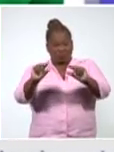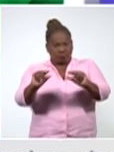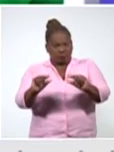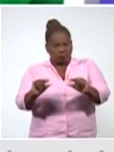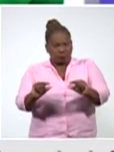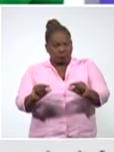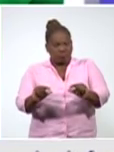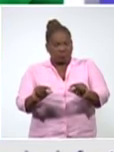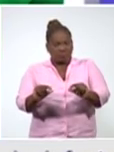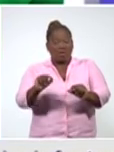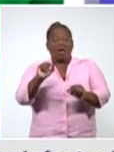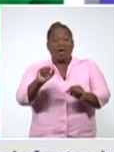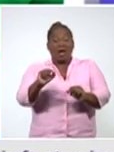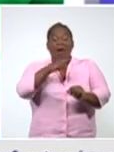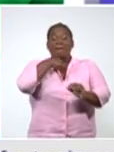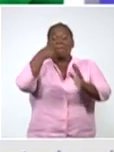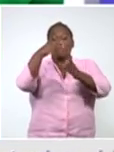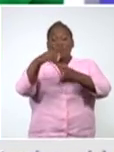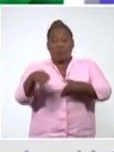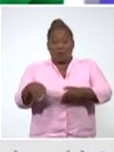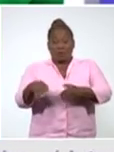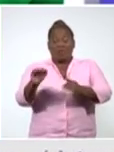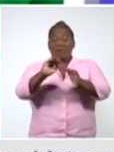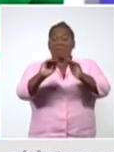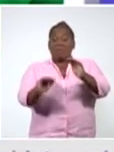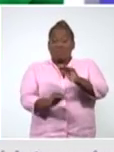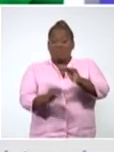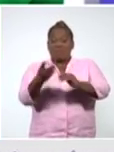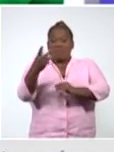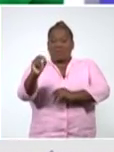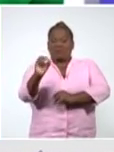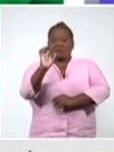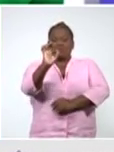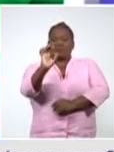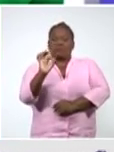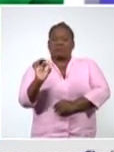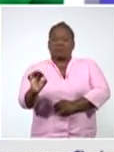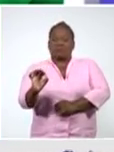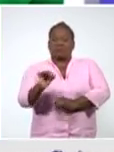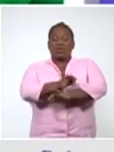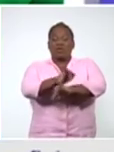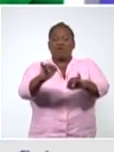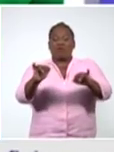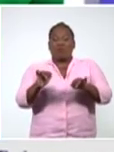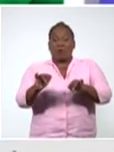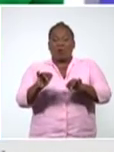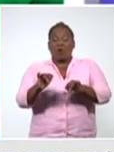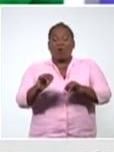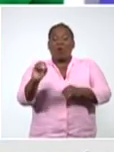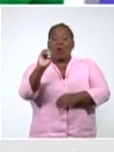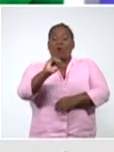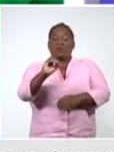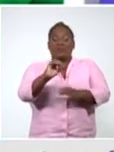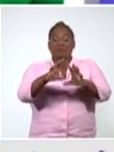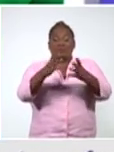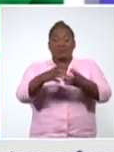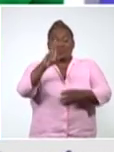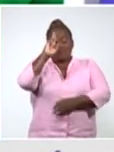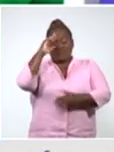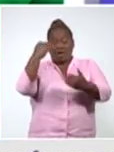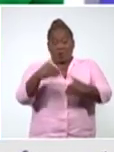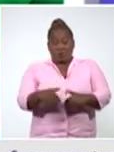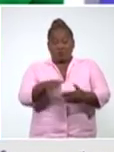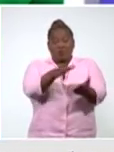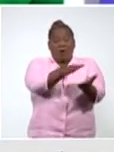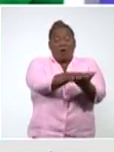mientras que las muertes bajaron en un 20%, informó la Organización Mundial de la Salud. El acumulado